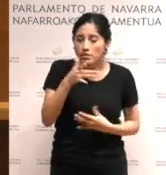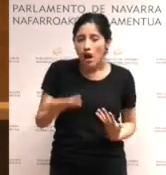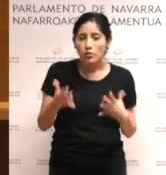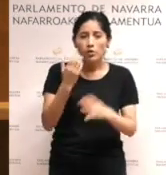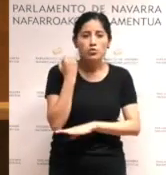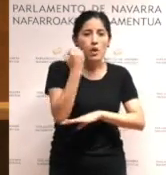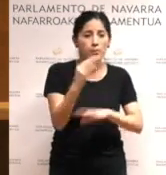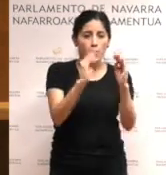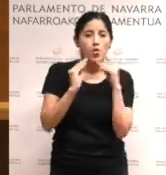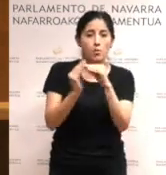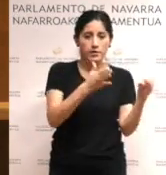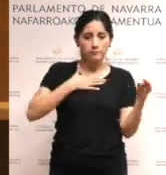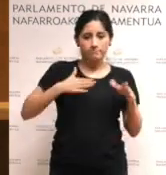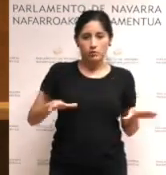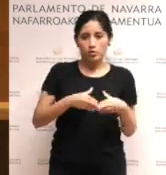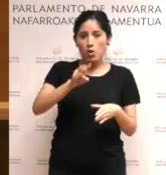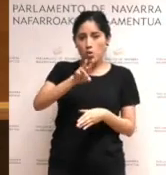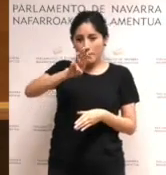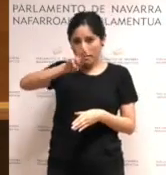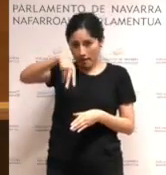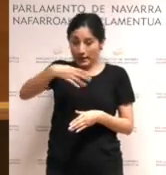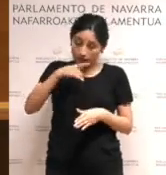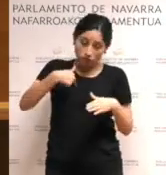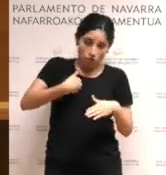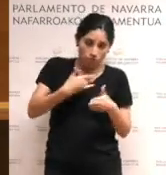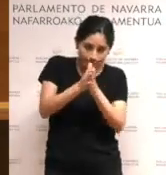esta moción que presentamos desde UPN, a lo que por supuesto les animo. Muchas gracias.